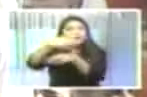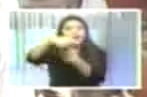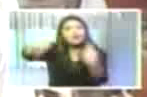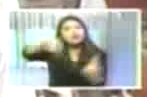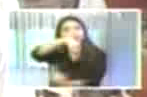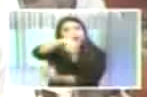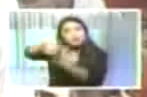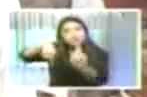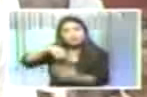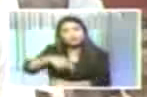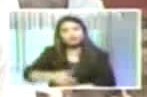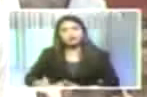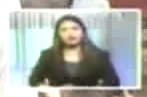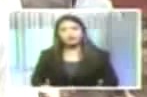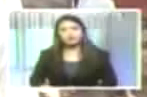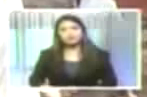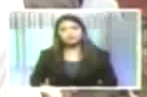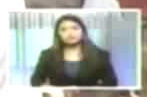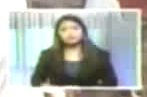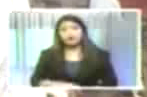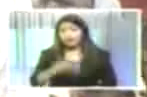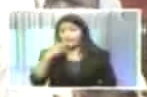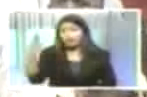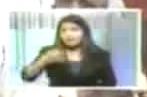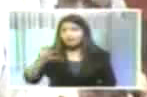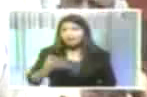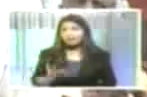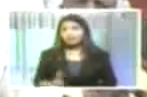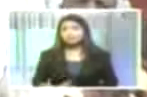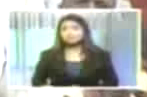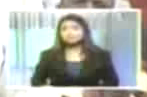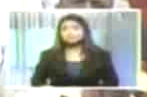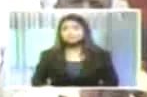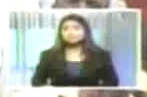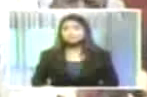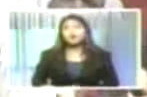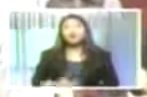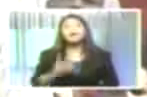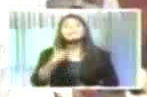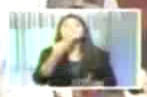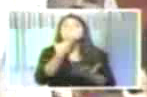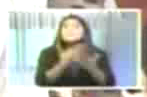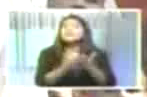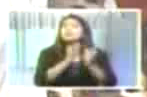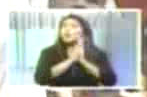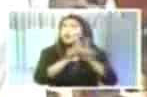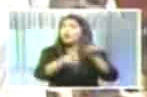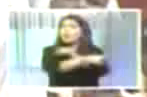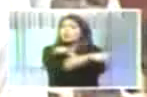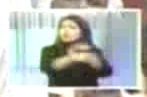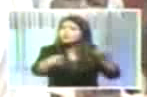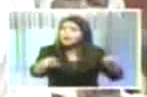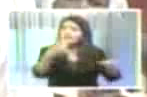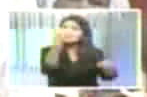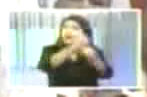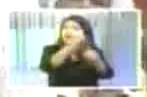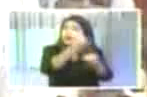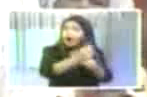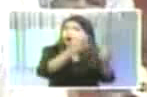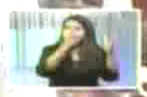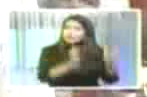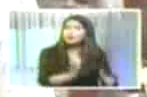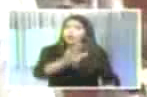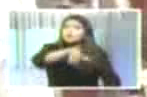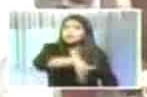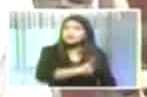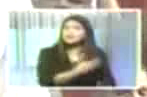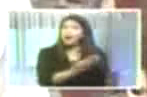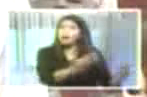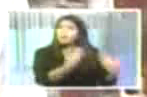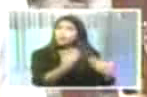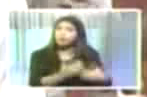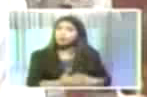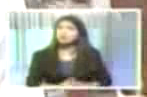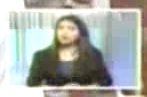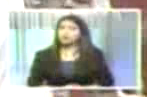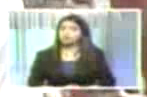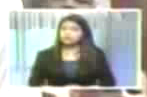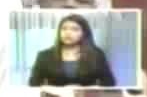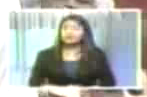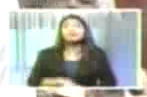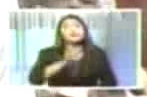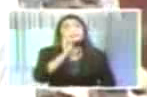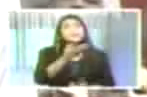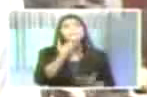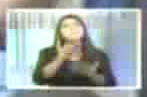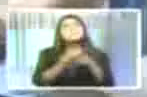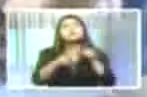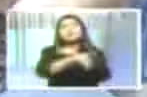revolucionario. Esa es la verdad. Yo pido el apoyo de la clase obrera universitaria y pido el